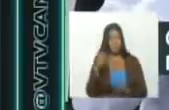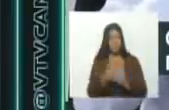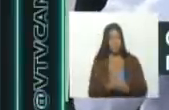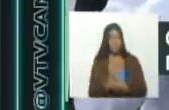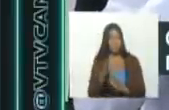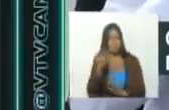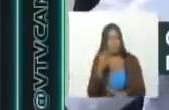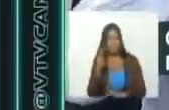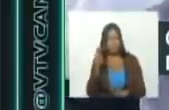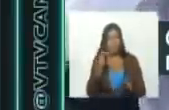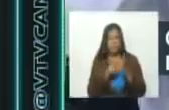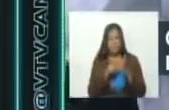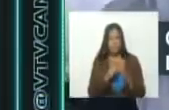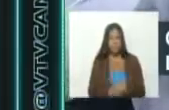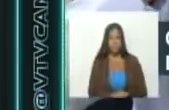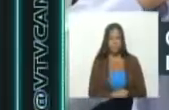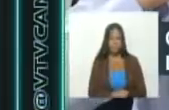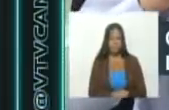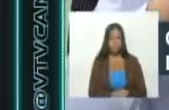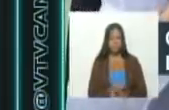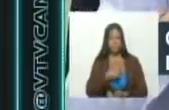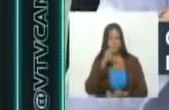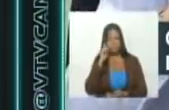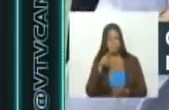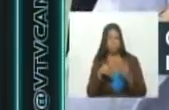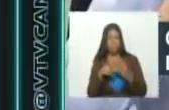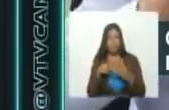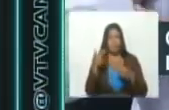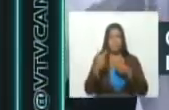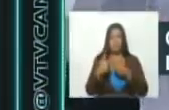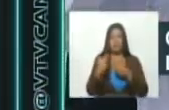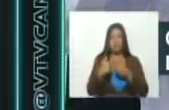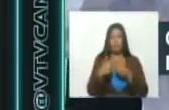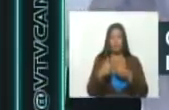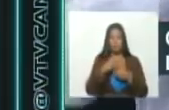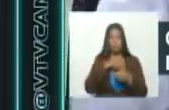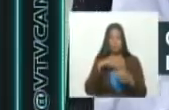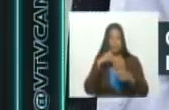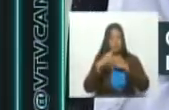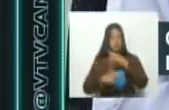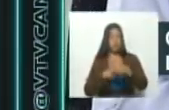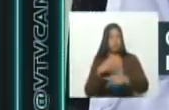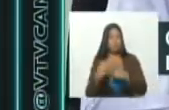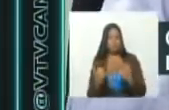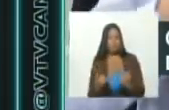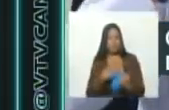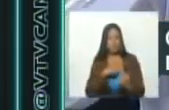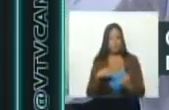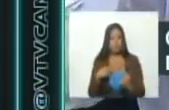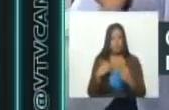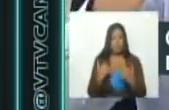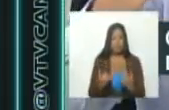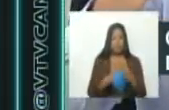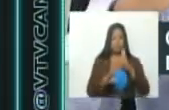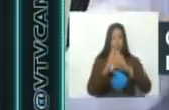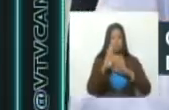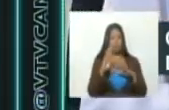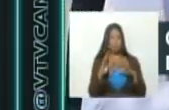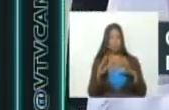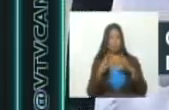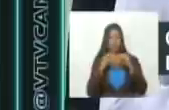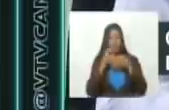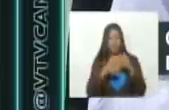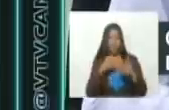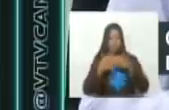casi llegamos a 2.000 y ahora hay un escenario petrolero interesante donde nuestra producción aumenta y puede aumentar de manera mucho